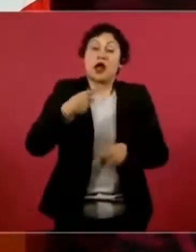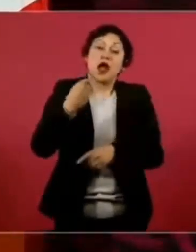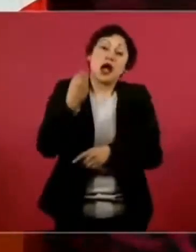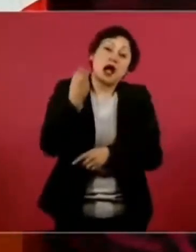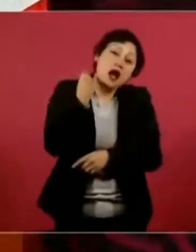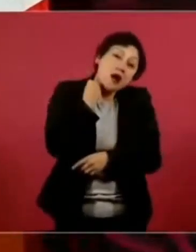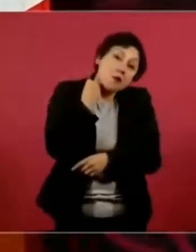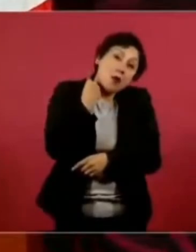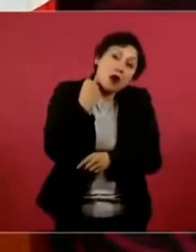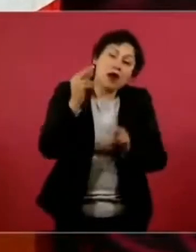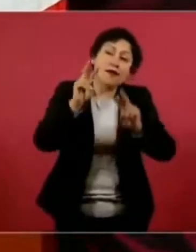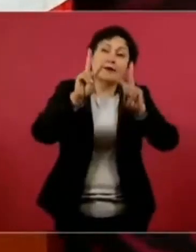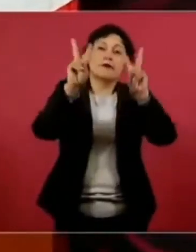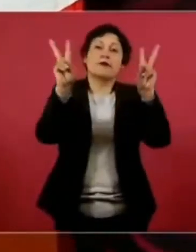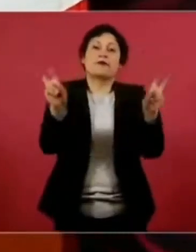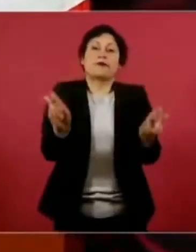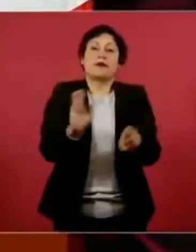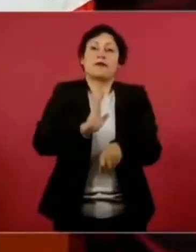eran